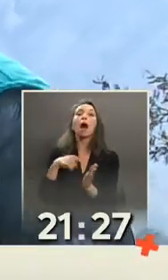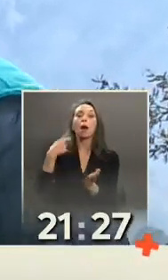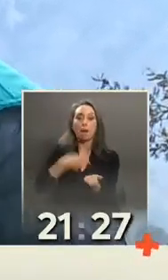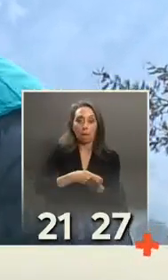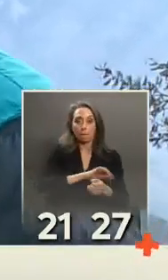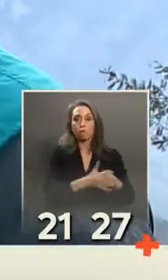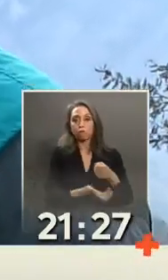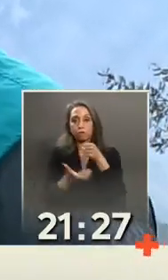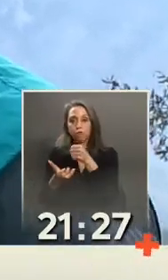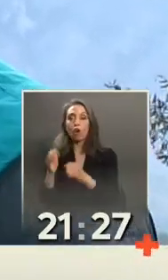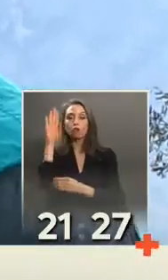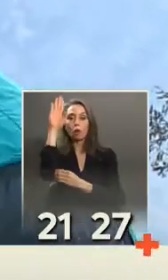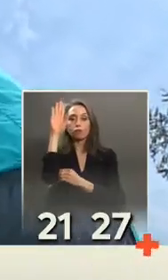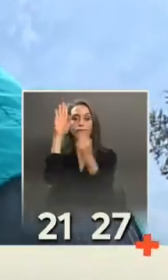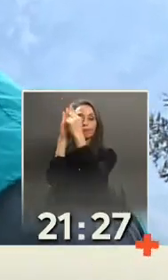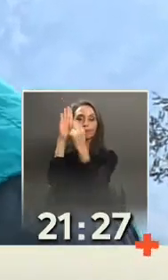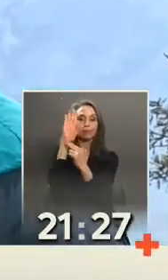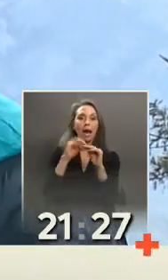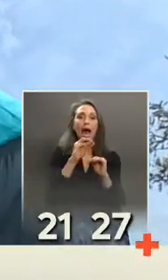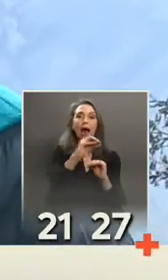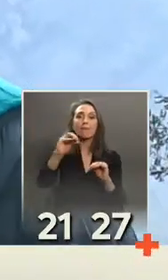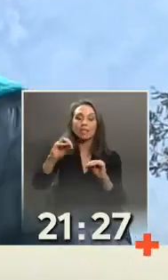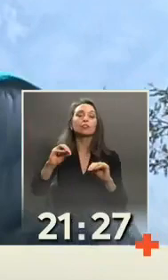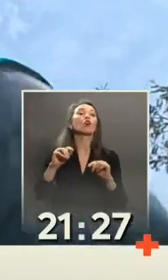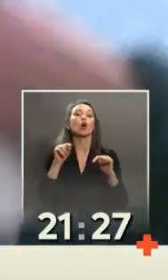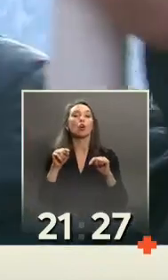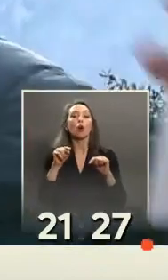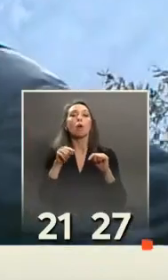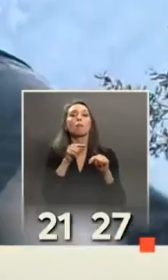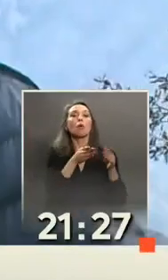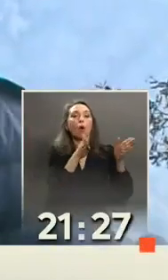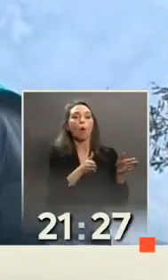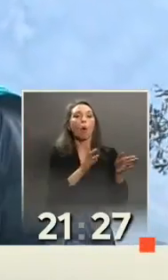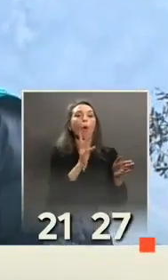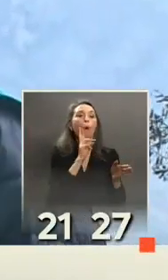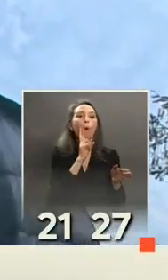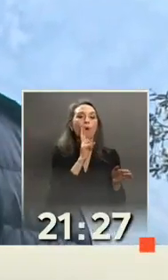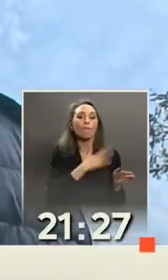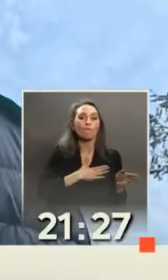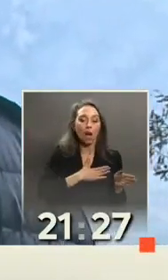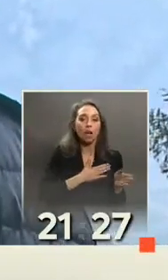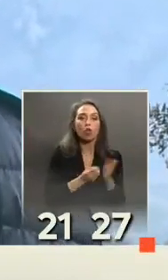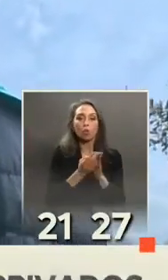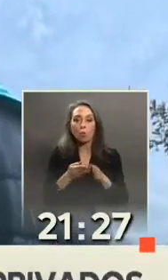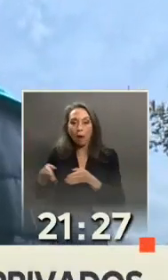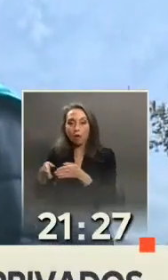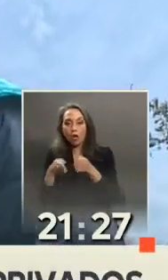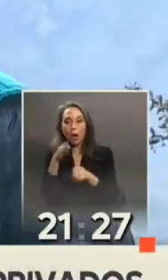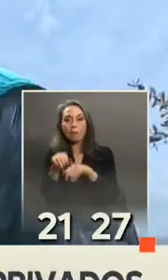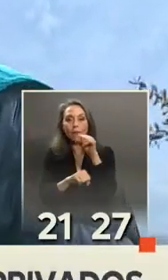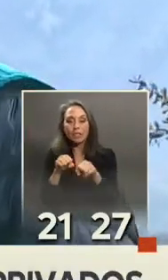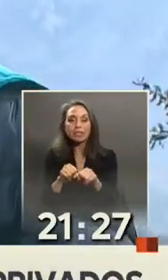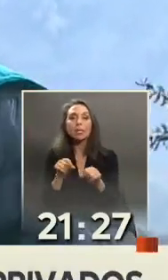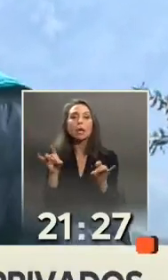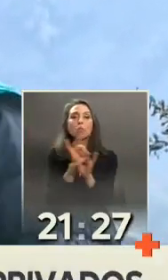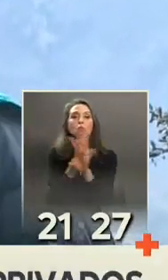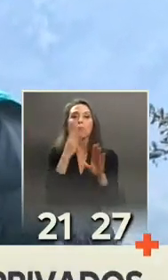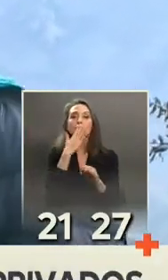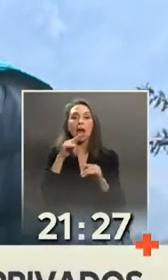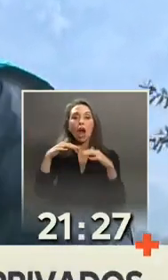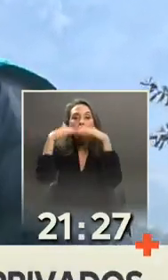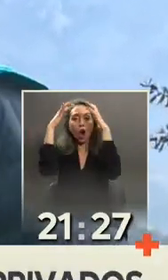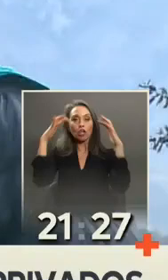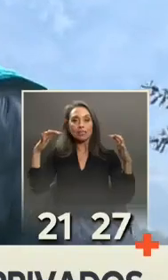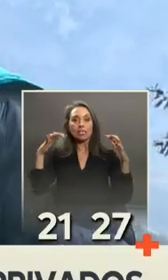son ajustes también en un punto arriba donde había unos baños, también nuevos cicleteros, y queremos ahora seguir mejorando este espacio y